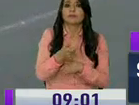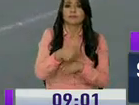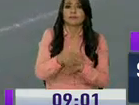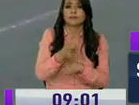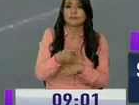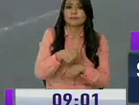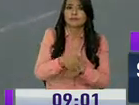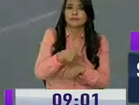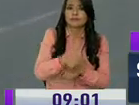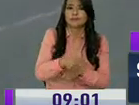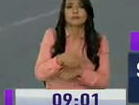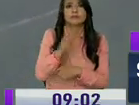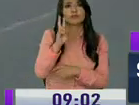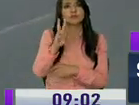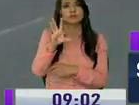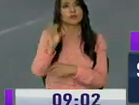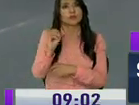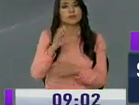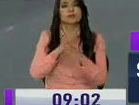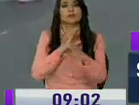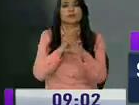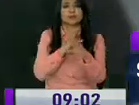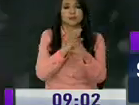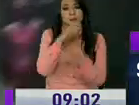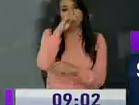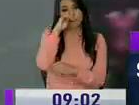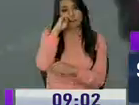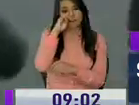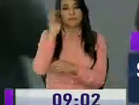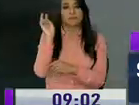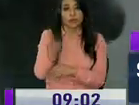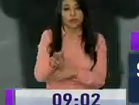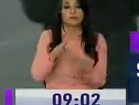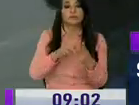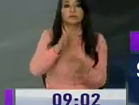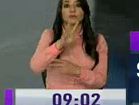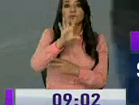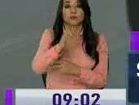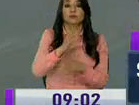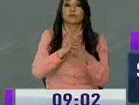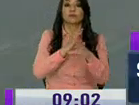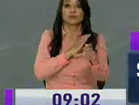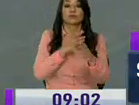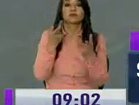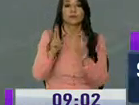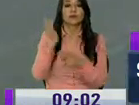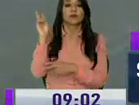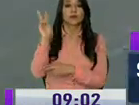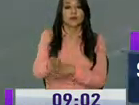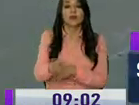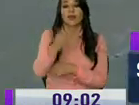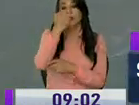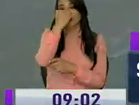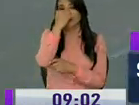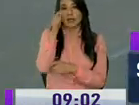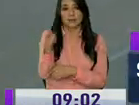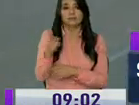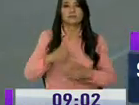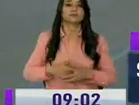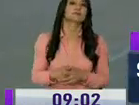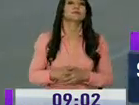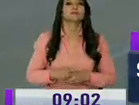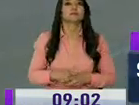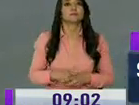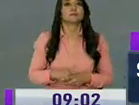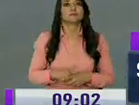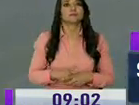menores, son cerca de 250 buses en cuanto al trole y 250 buses también de la Ecovía. Ustedes pueden ver también